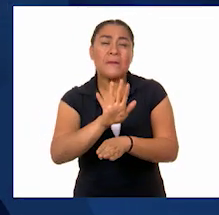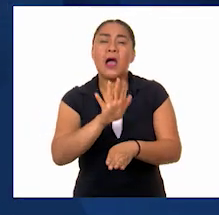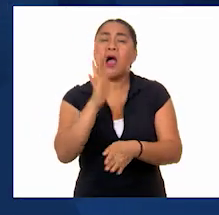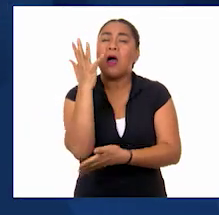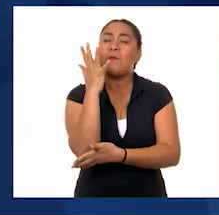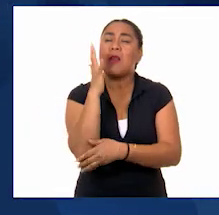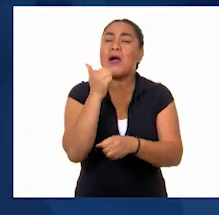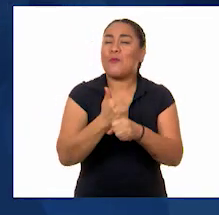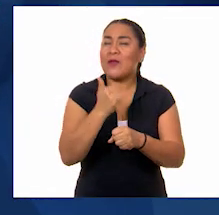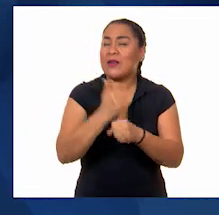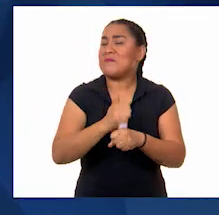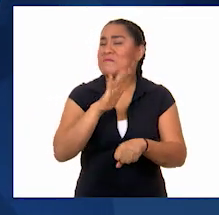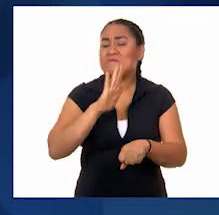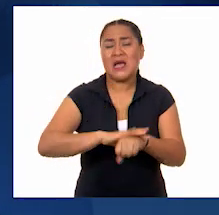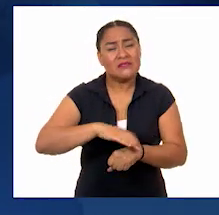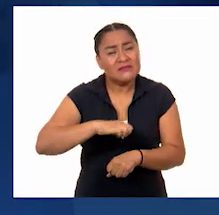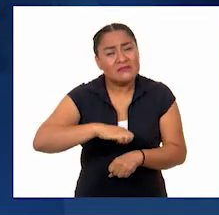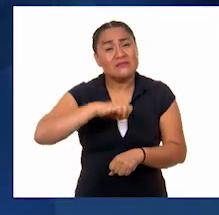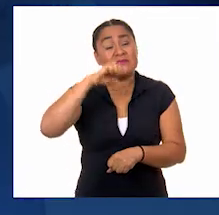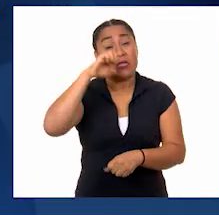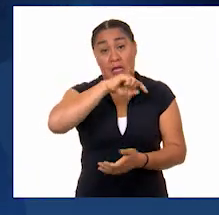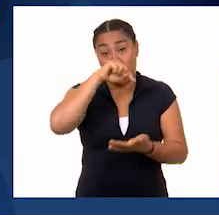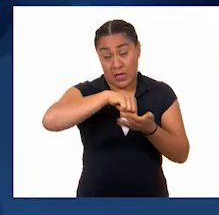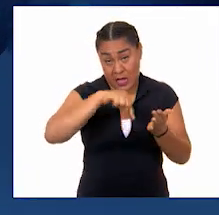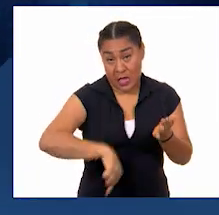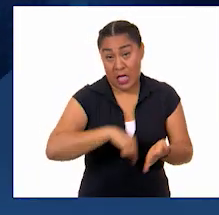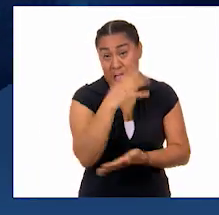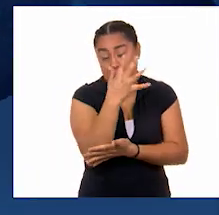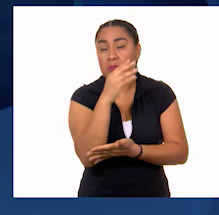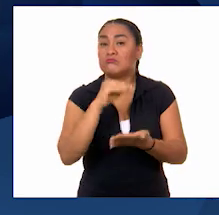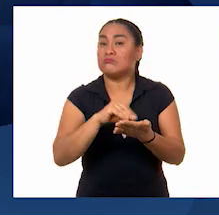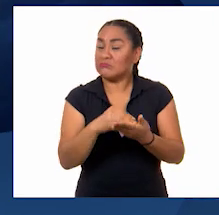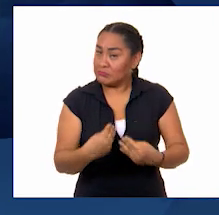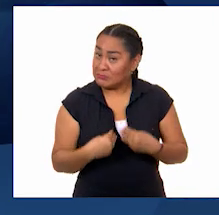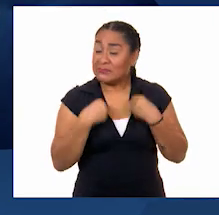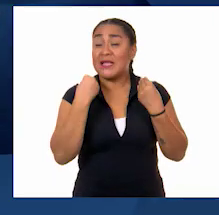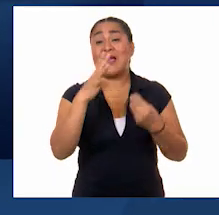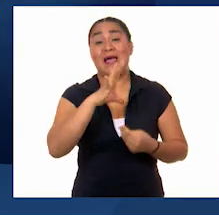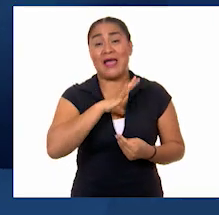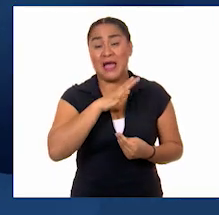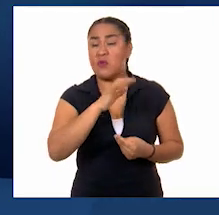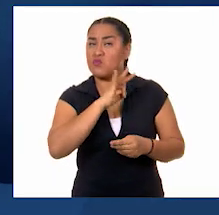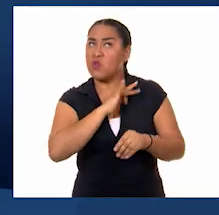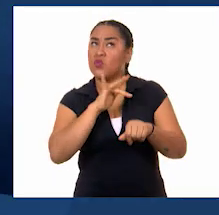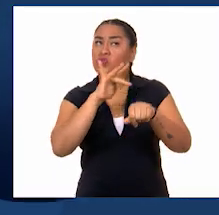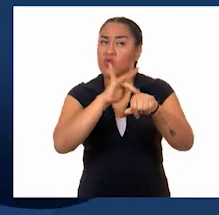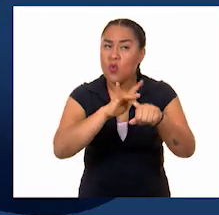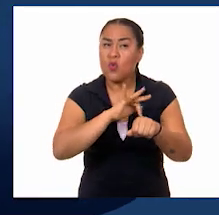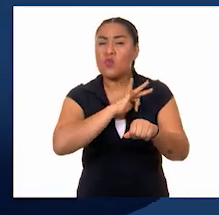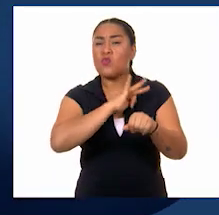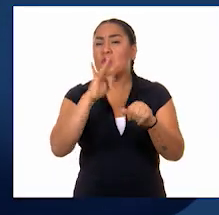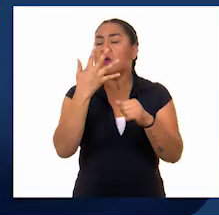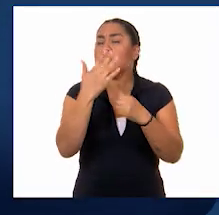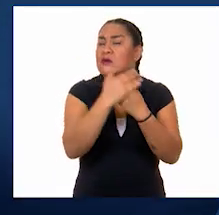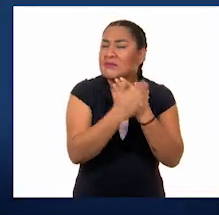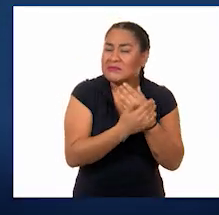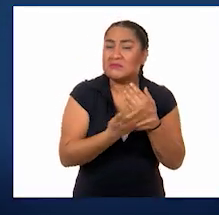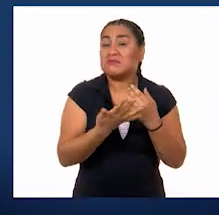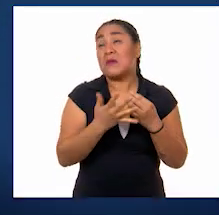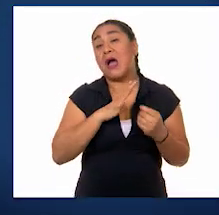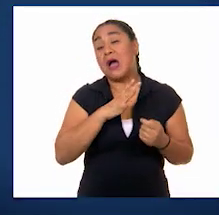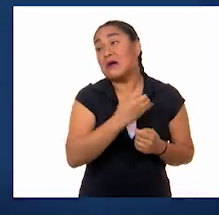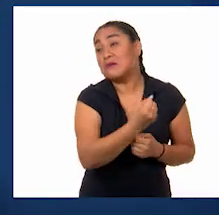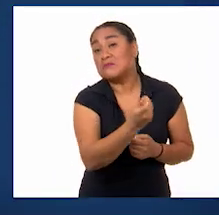los más viejitos. Pero aquí en nuestro bosque lo tenemos más vivo que nunca. O podemos tocarlo, podemos acariciarlo,